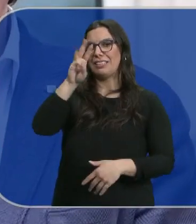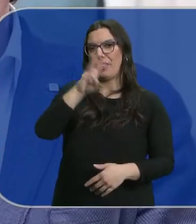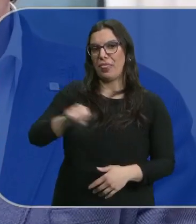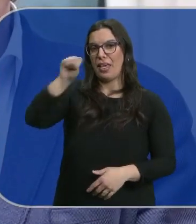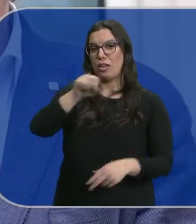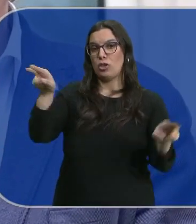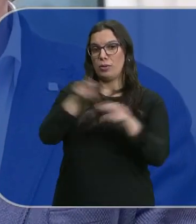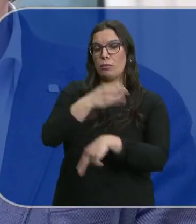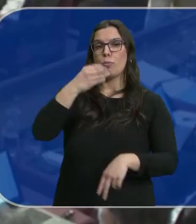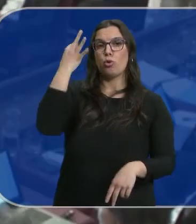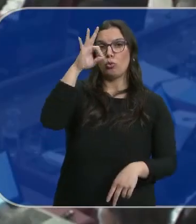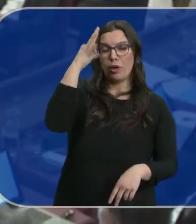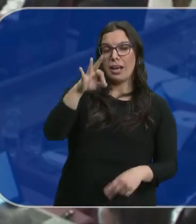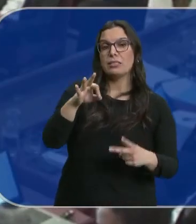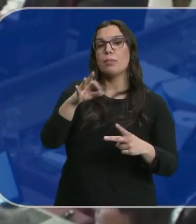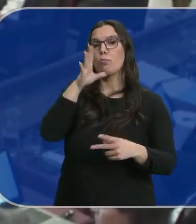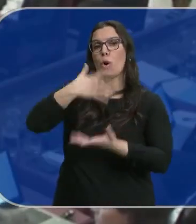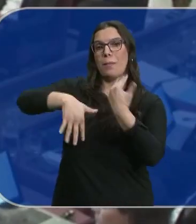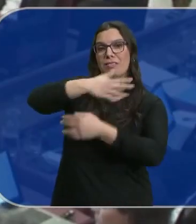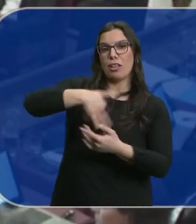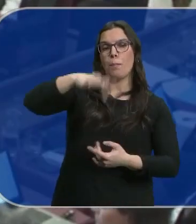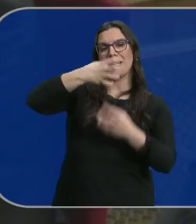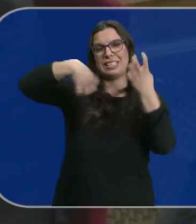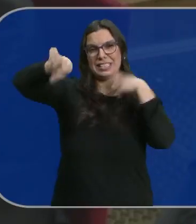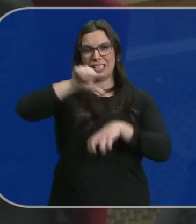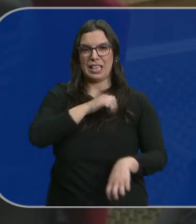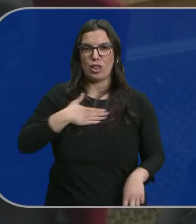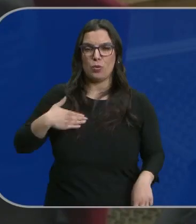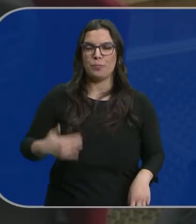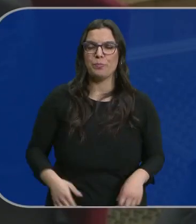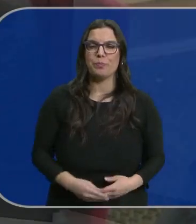inhabilitación impuesta a Junqueras por malversación y sedición.